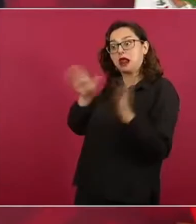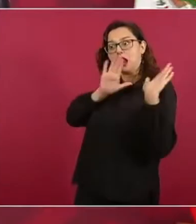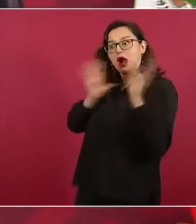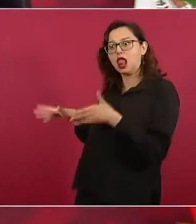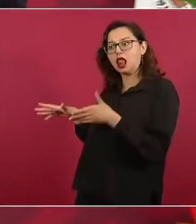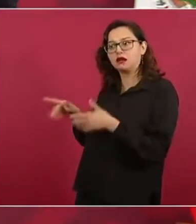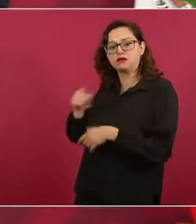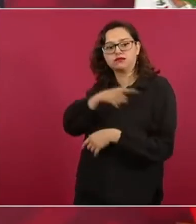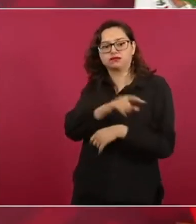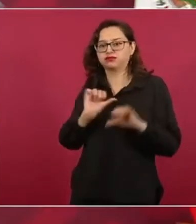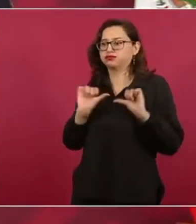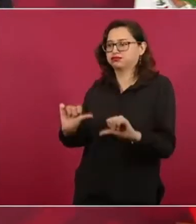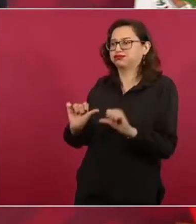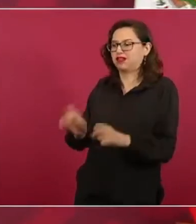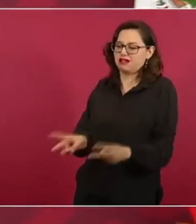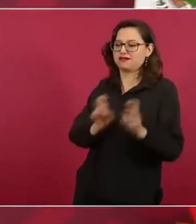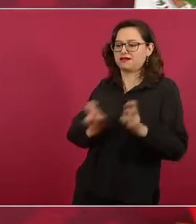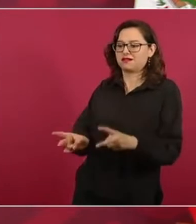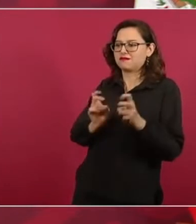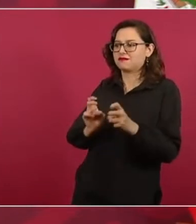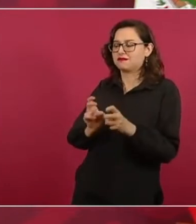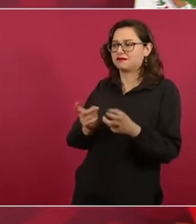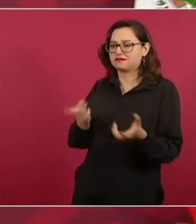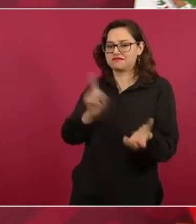Mientras atracaban